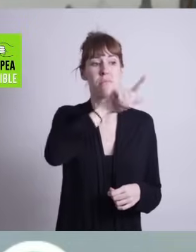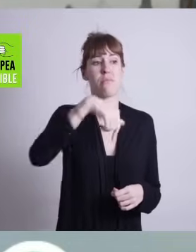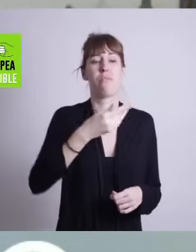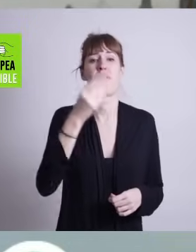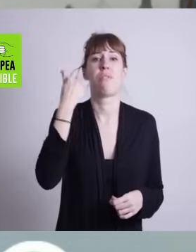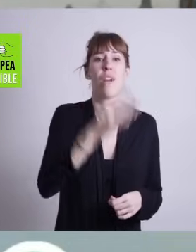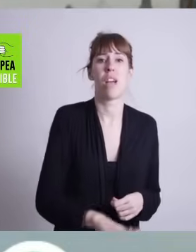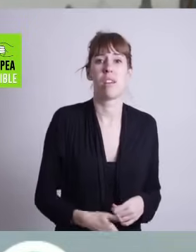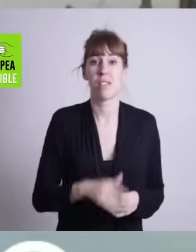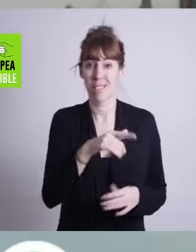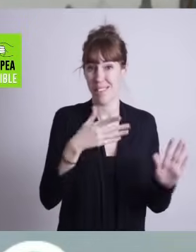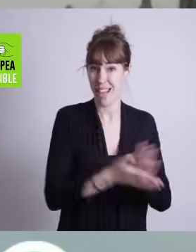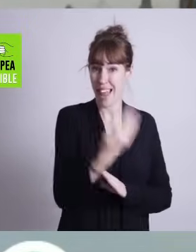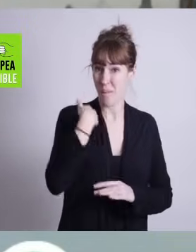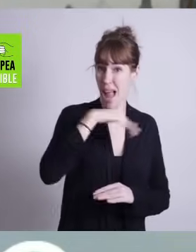Entonces, ¿somos malos?